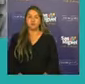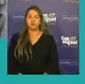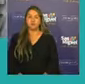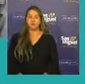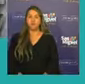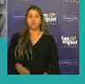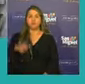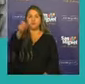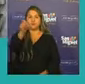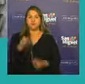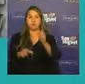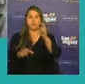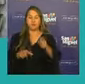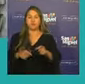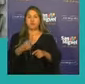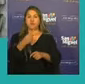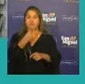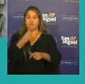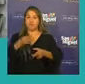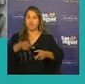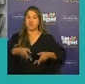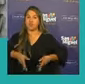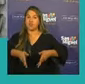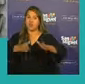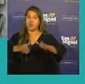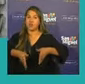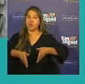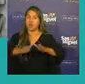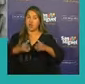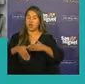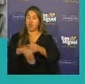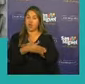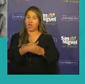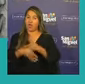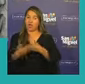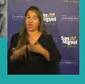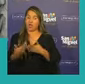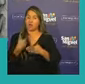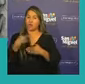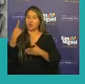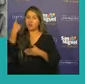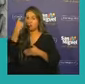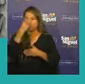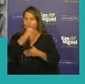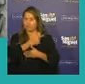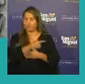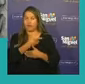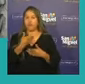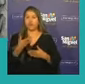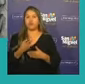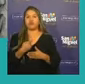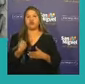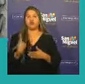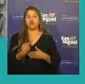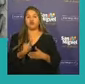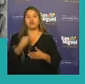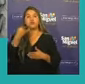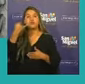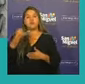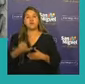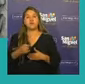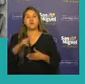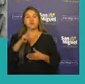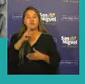Las personas en situación de calle es algo que muy complejo. Nosotros todos los viernes